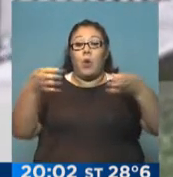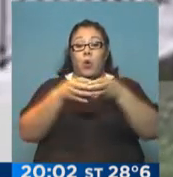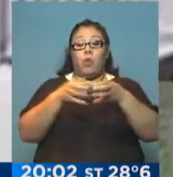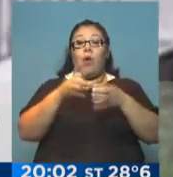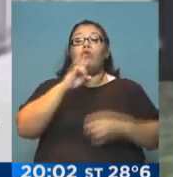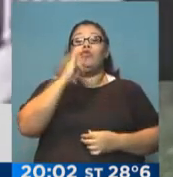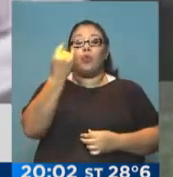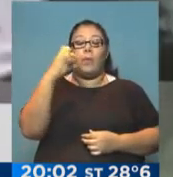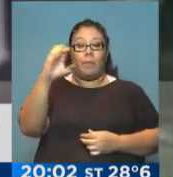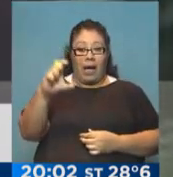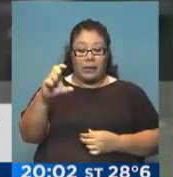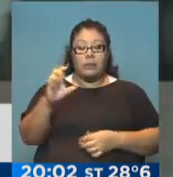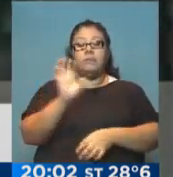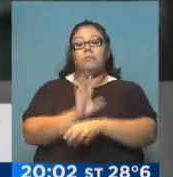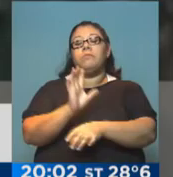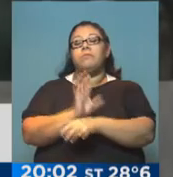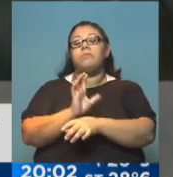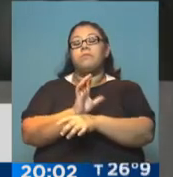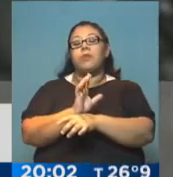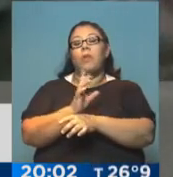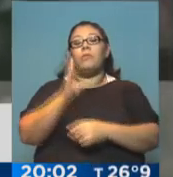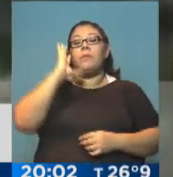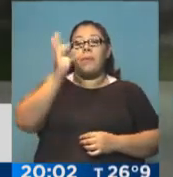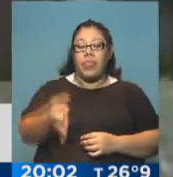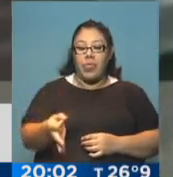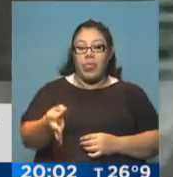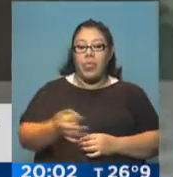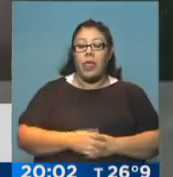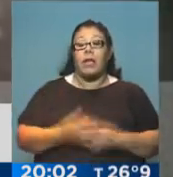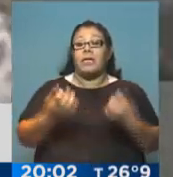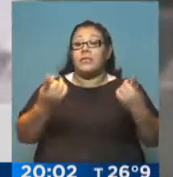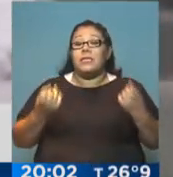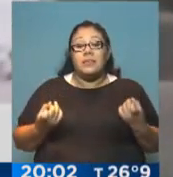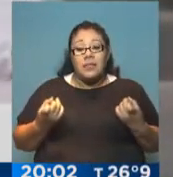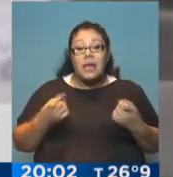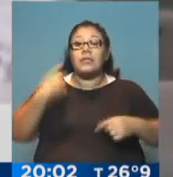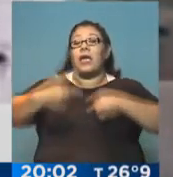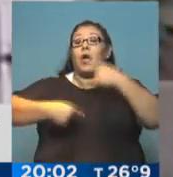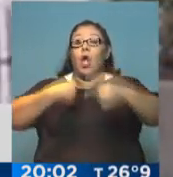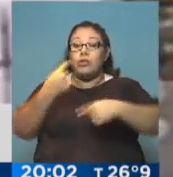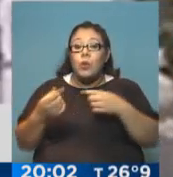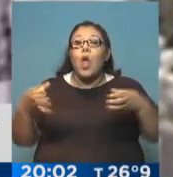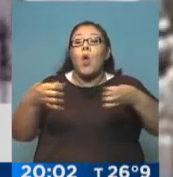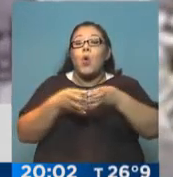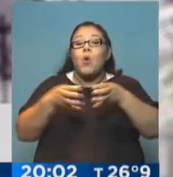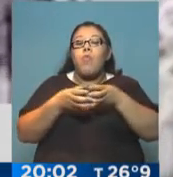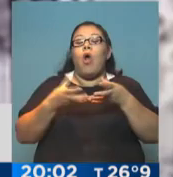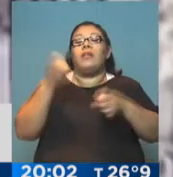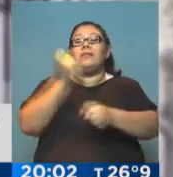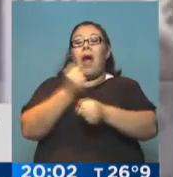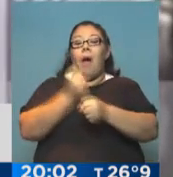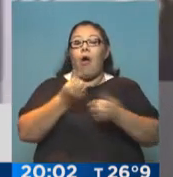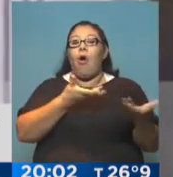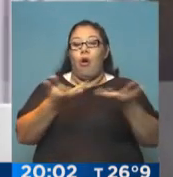hace visible frente a la sociedad y al Ejecutivo jujeño la necesidad de que continúen las cooperativas de trabajo en la